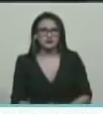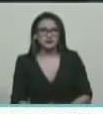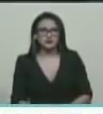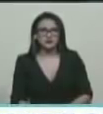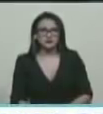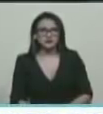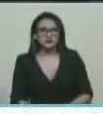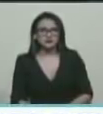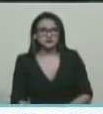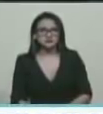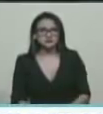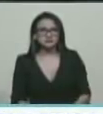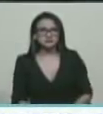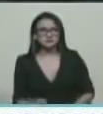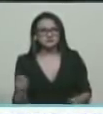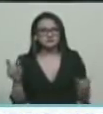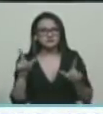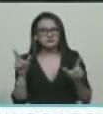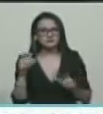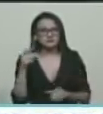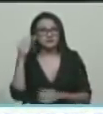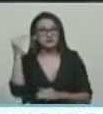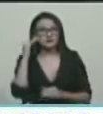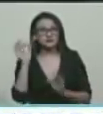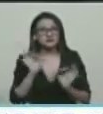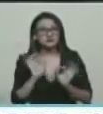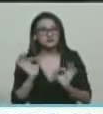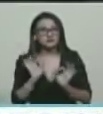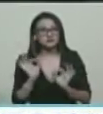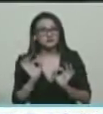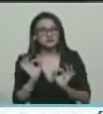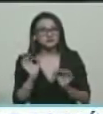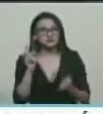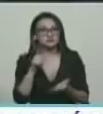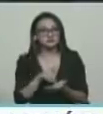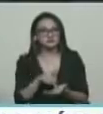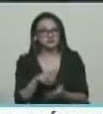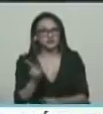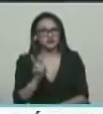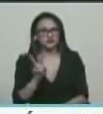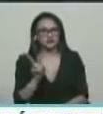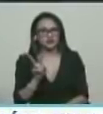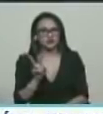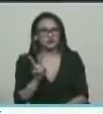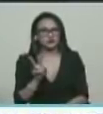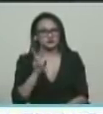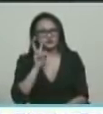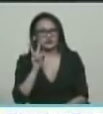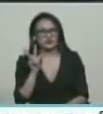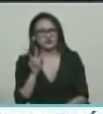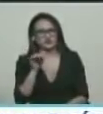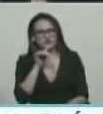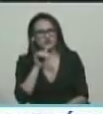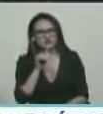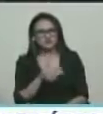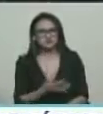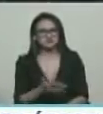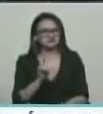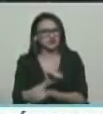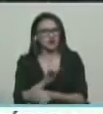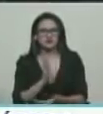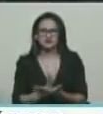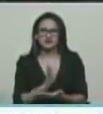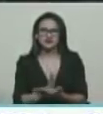sacaron un titular en algunos medios diciendo ya Corea se prepara para la transición en Venezuela. Hoy creo que en La Patilla. Hoy siempre mintiendo,